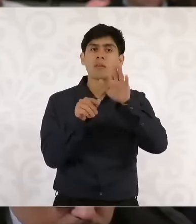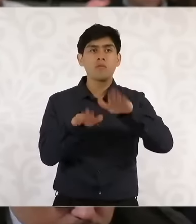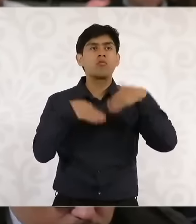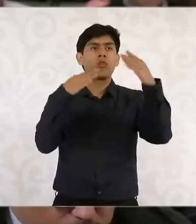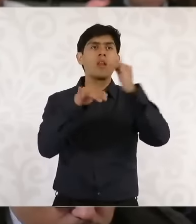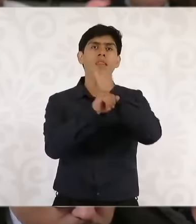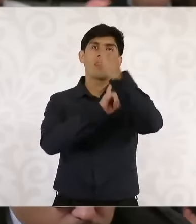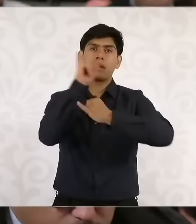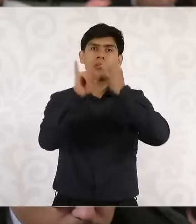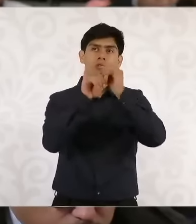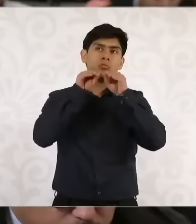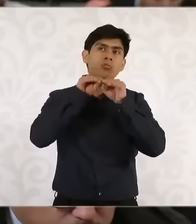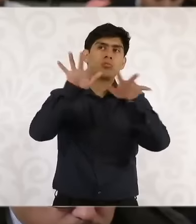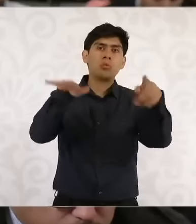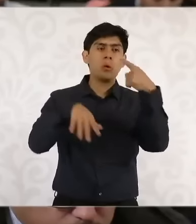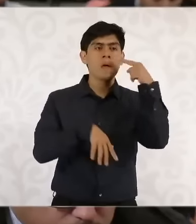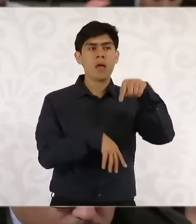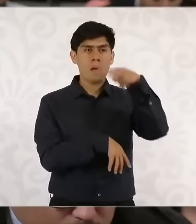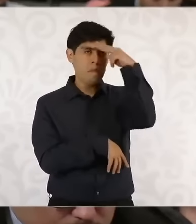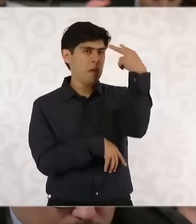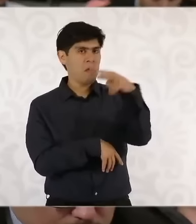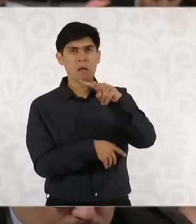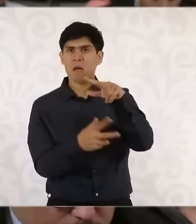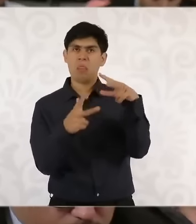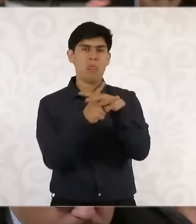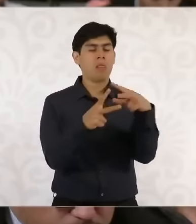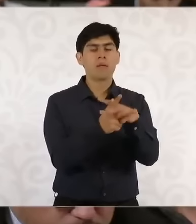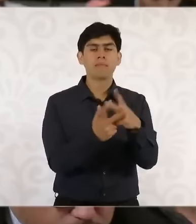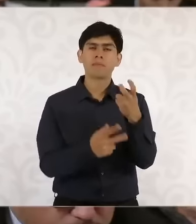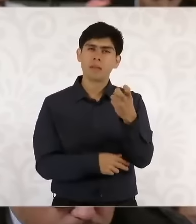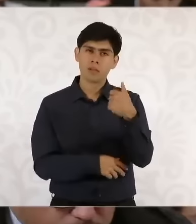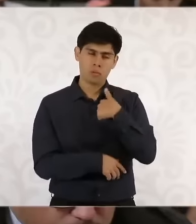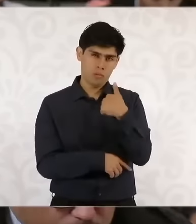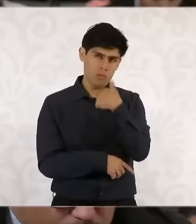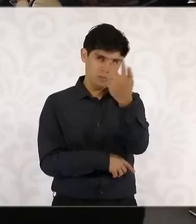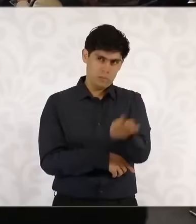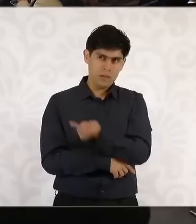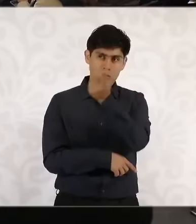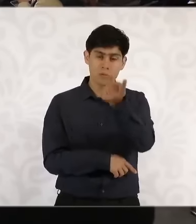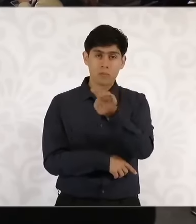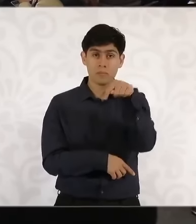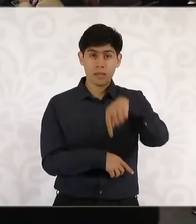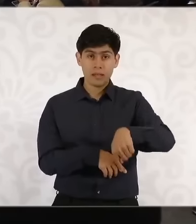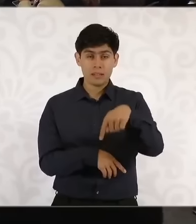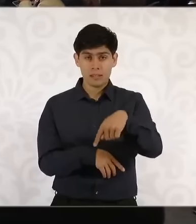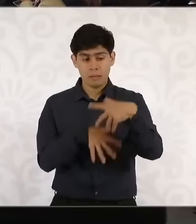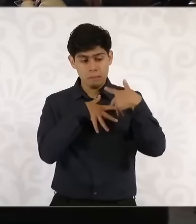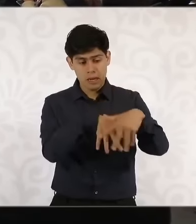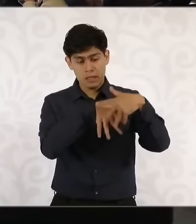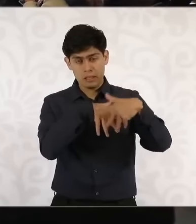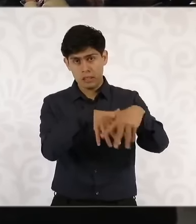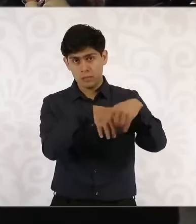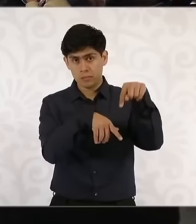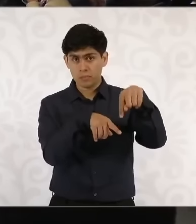pregunta, preguntarle si usted cree que esta marcha ha manchado de